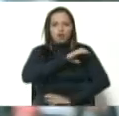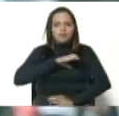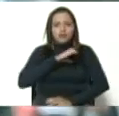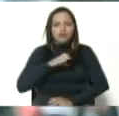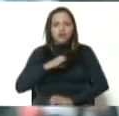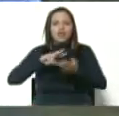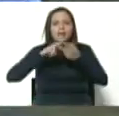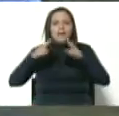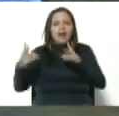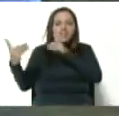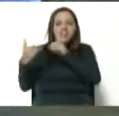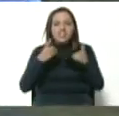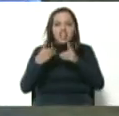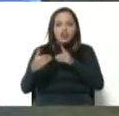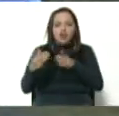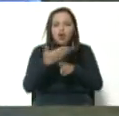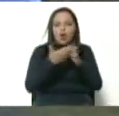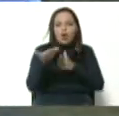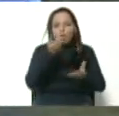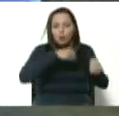de la Asamblea Nacional.